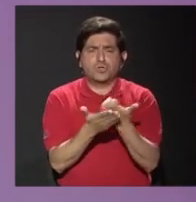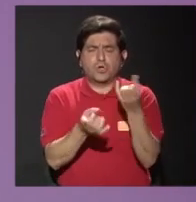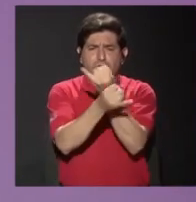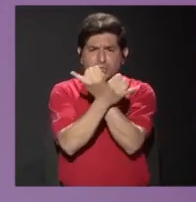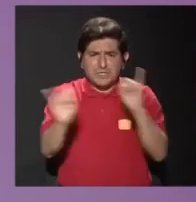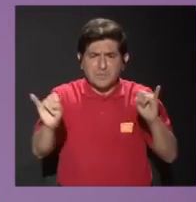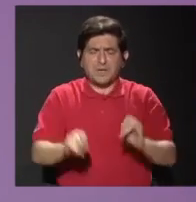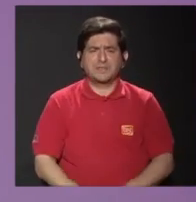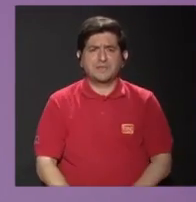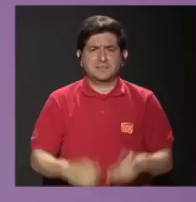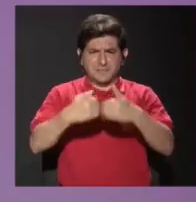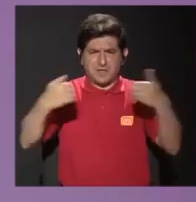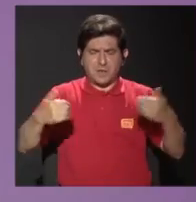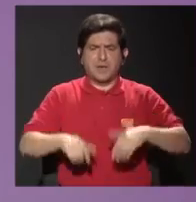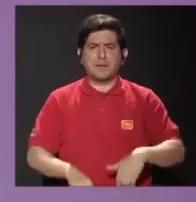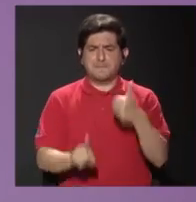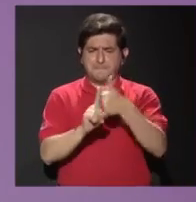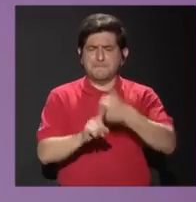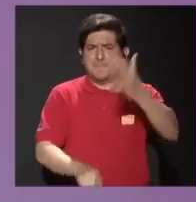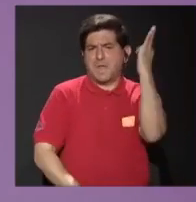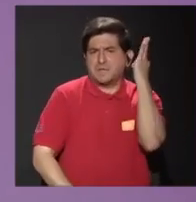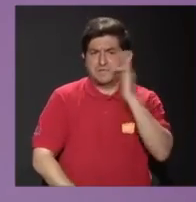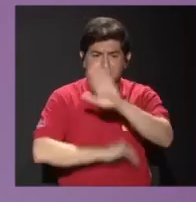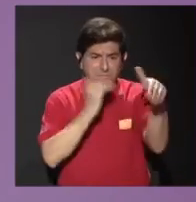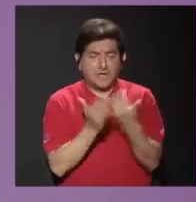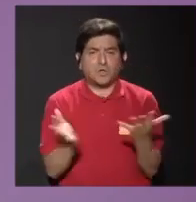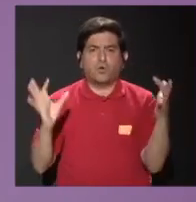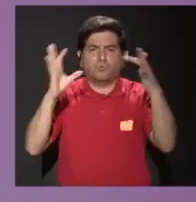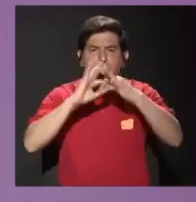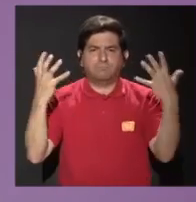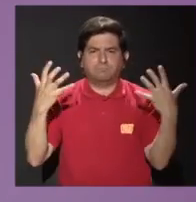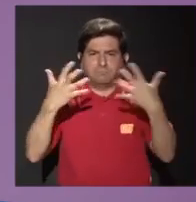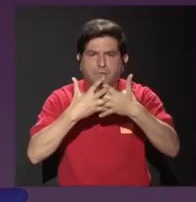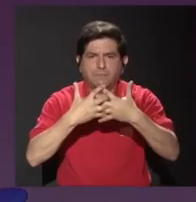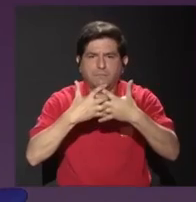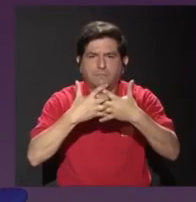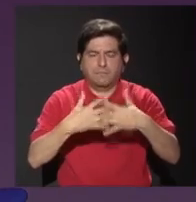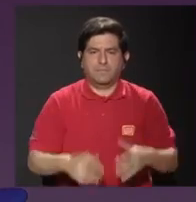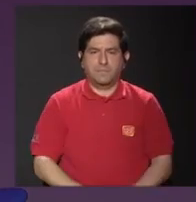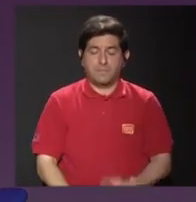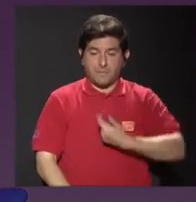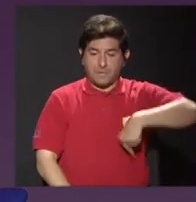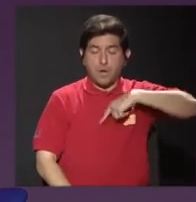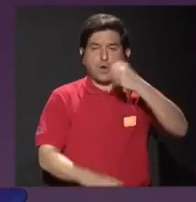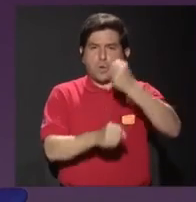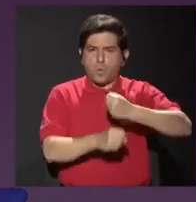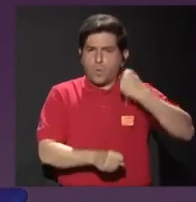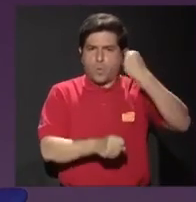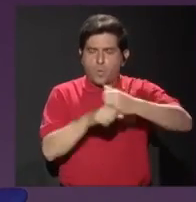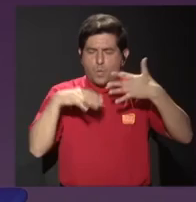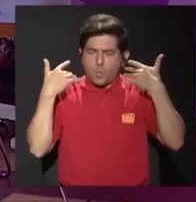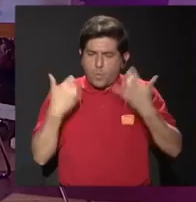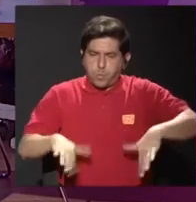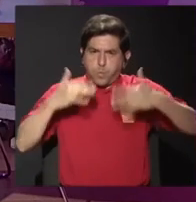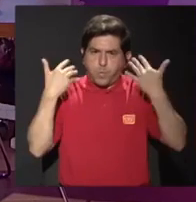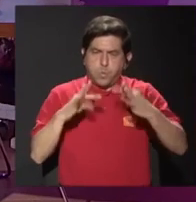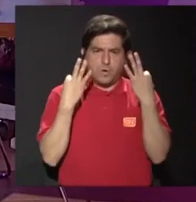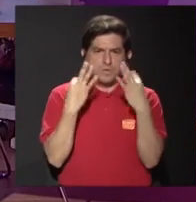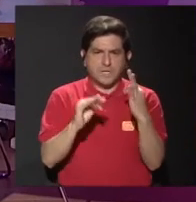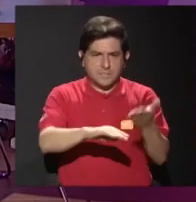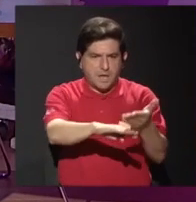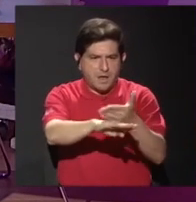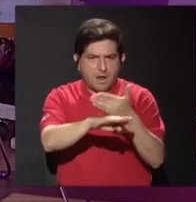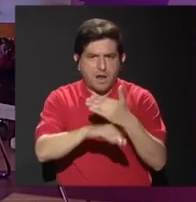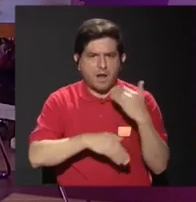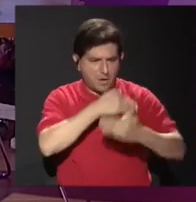independencia y de autonomía de las propias mujeres si todo está acompañado verdad y en eso hemos venido trabajando fuertemente para mejorar los